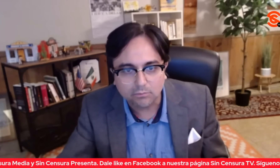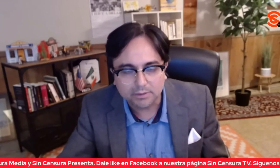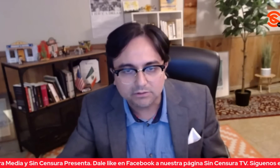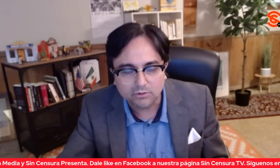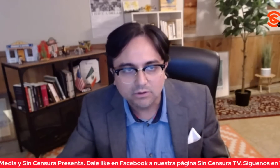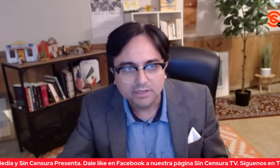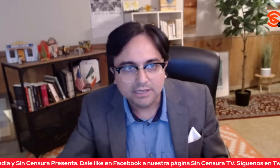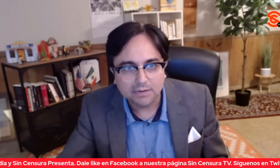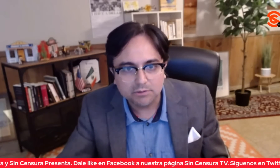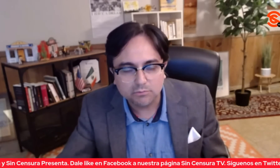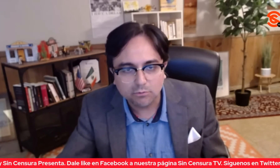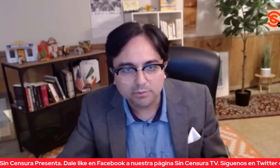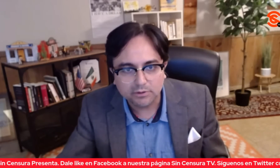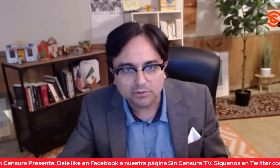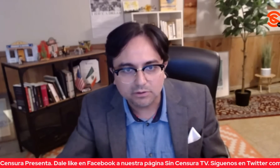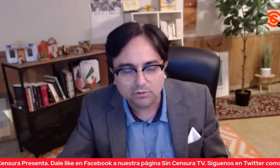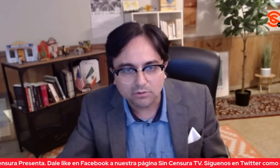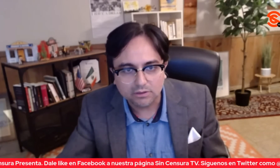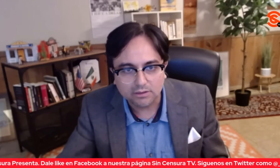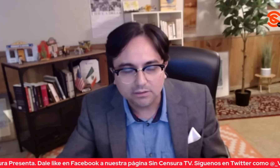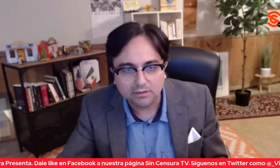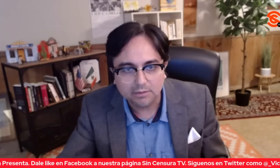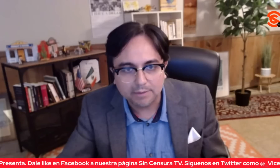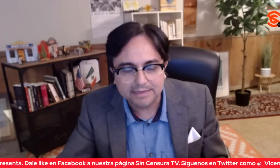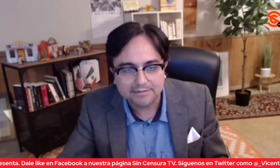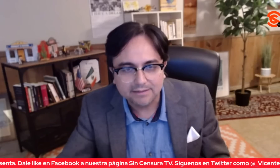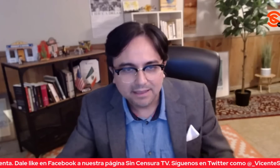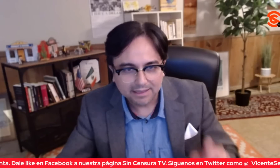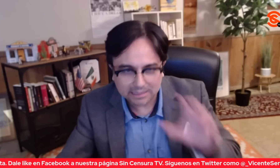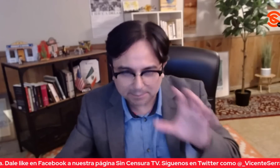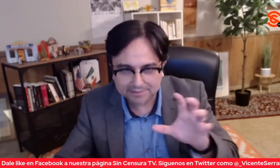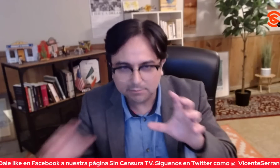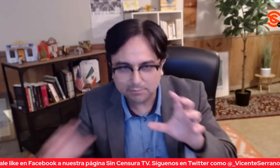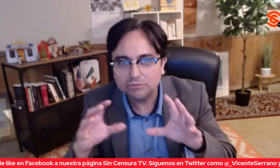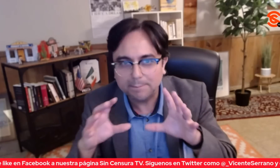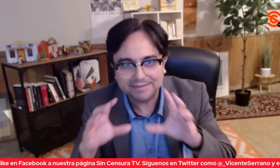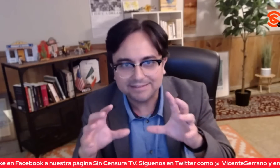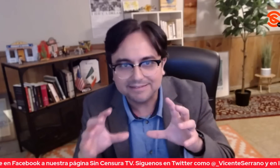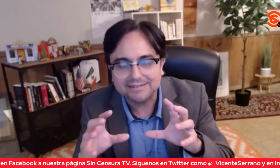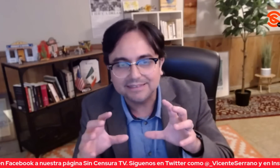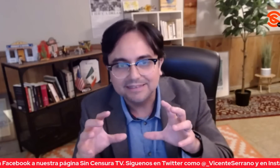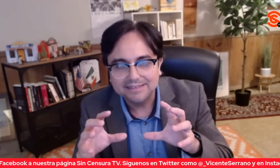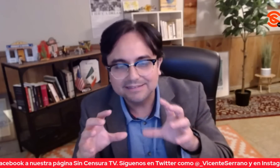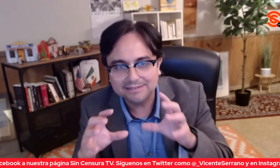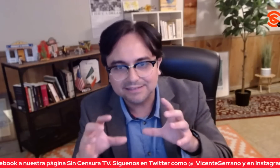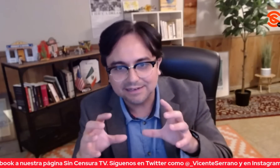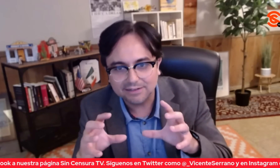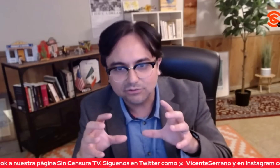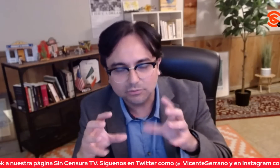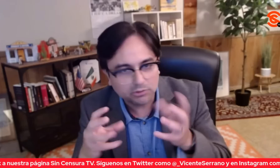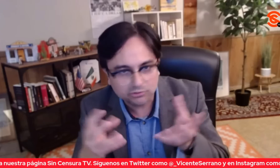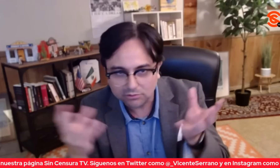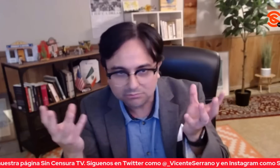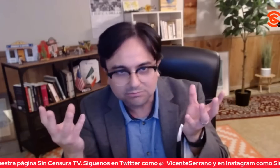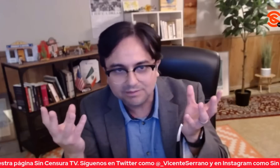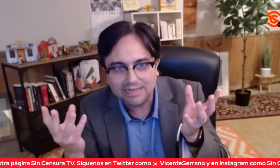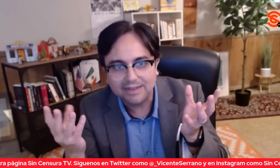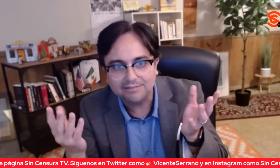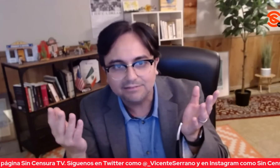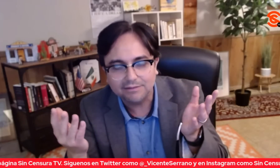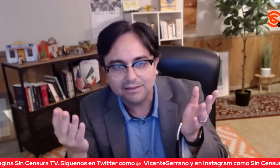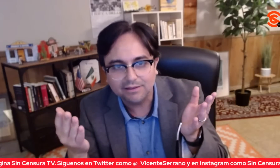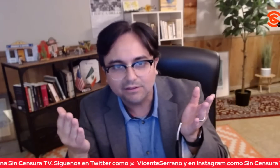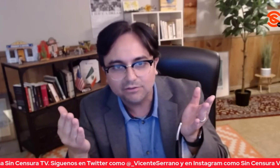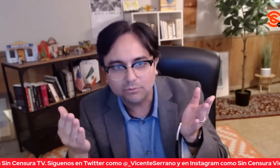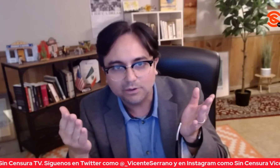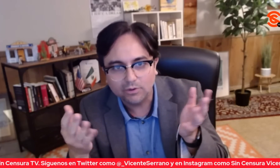que compartió el mismo periódico El País. ¿Qué te parece si vemos una partecita de estas declaraciones? Porque son